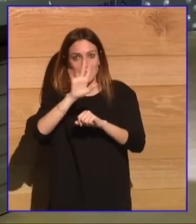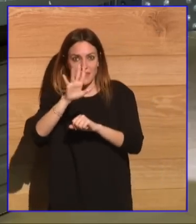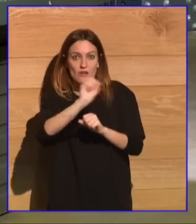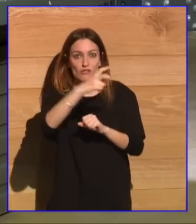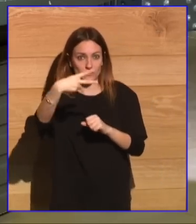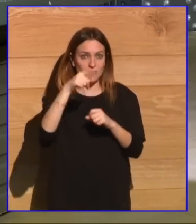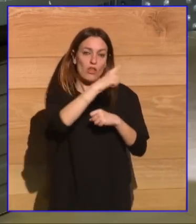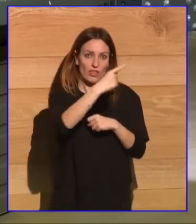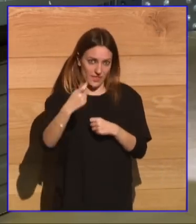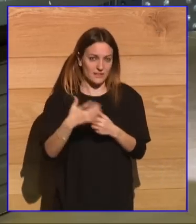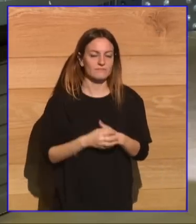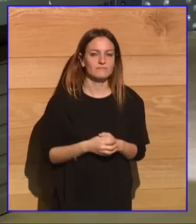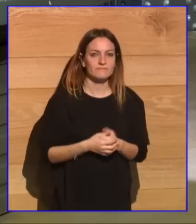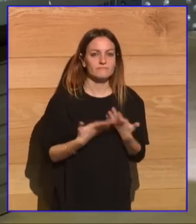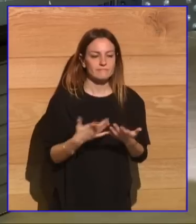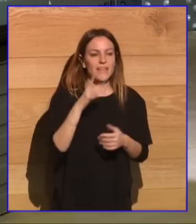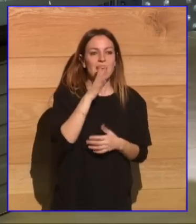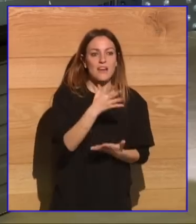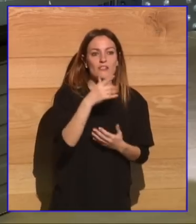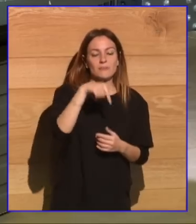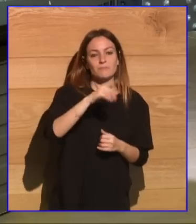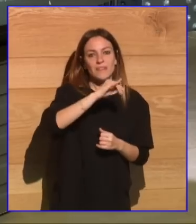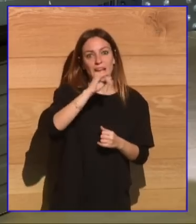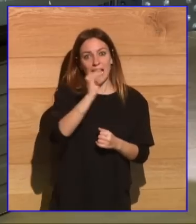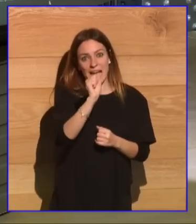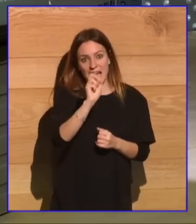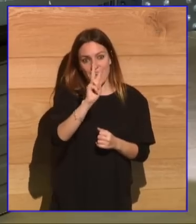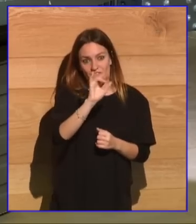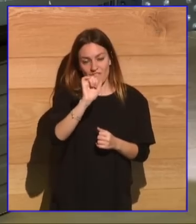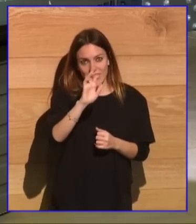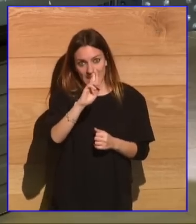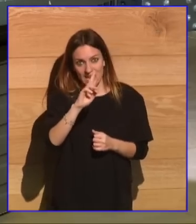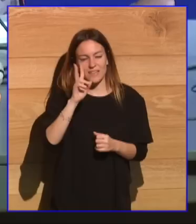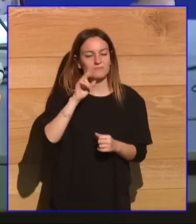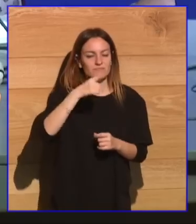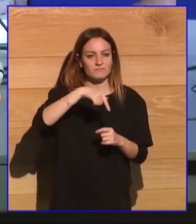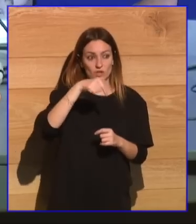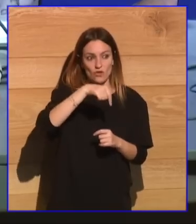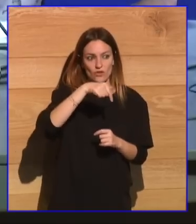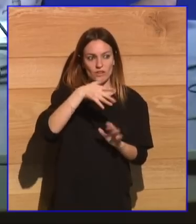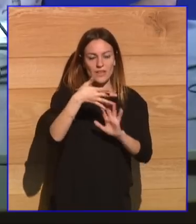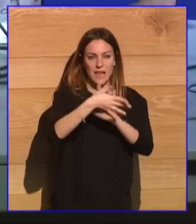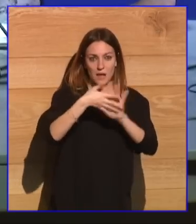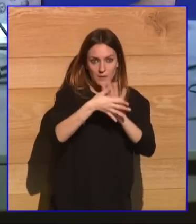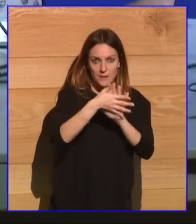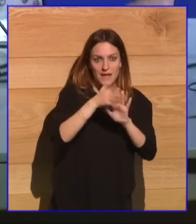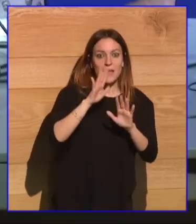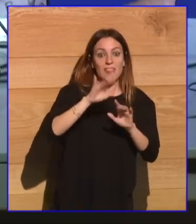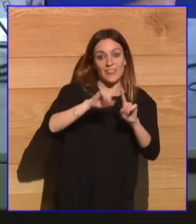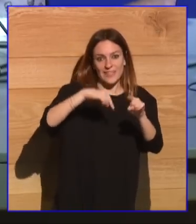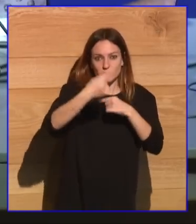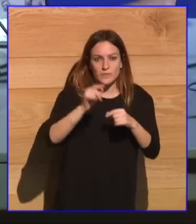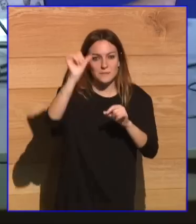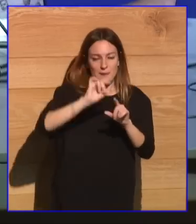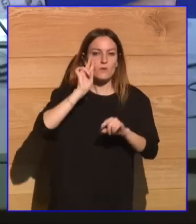las cuentas por algo. Va a ser apasionante ver a Javier Cansado hablando por primera vez habiendo visto las películas. Yo creo que ya solo